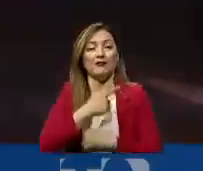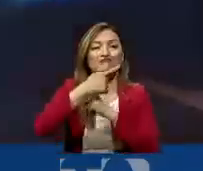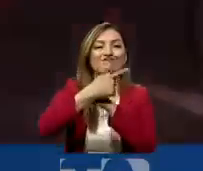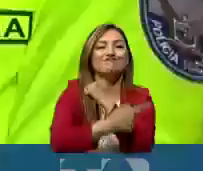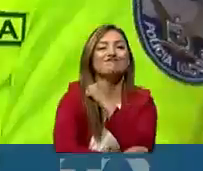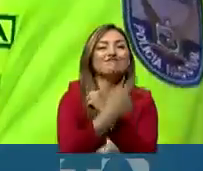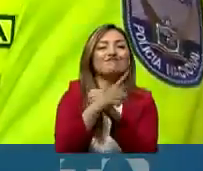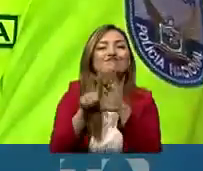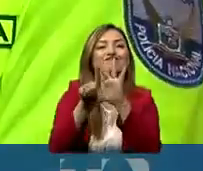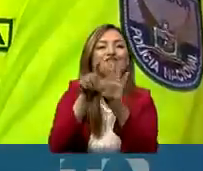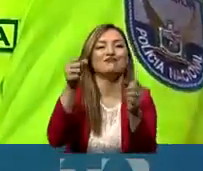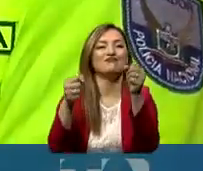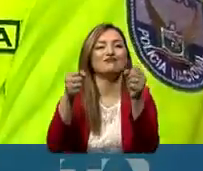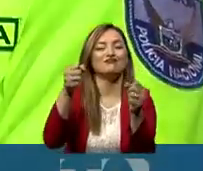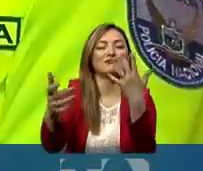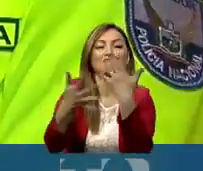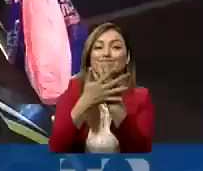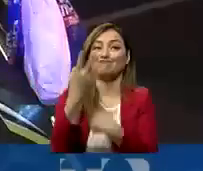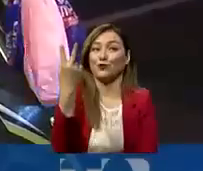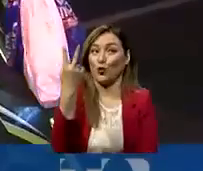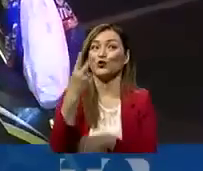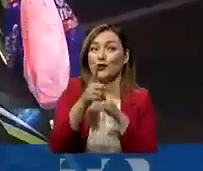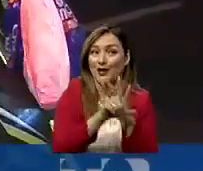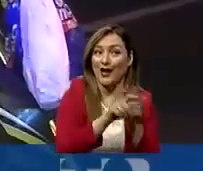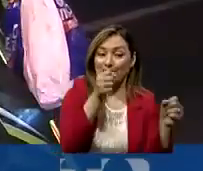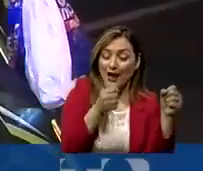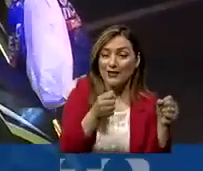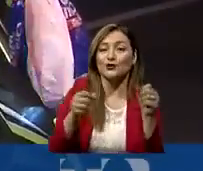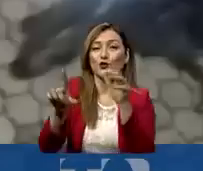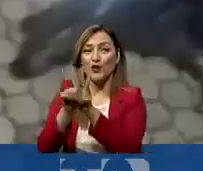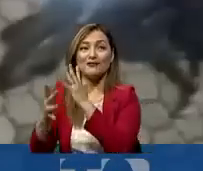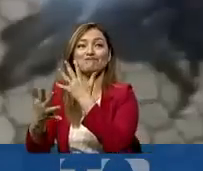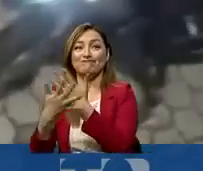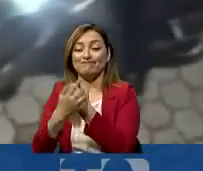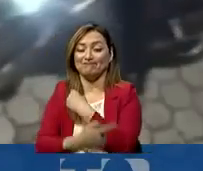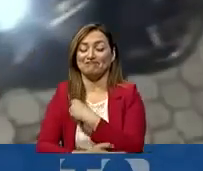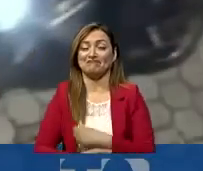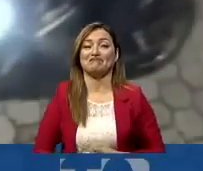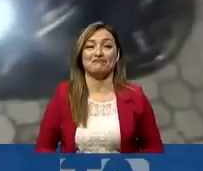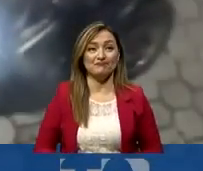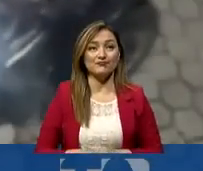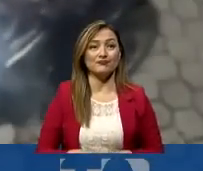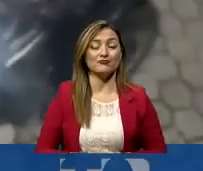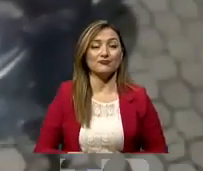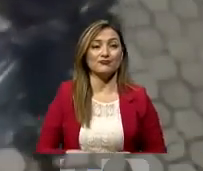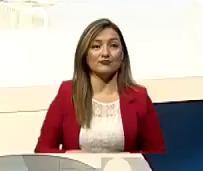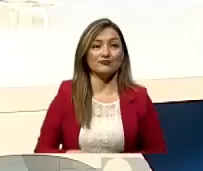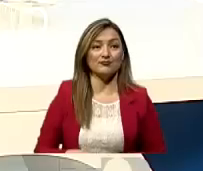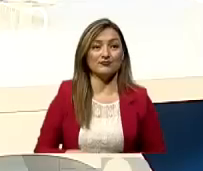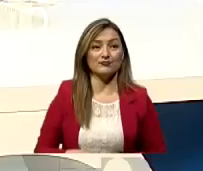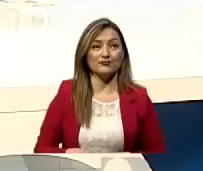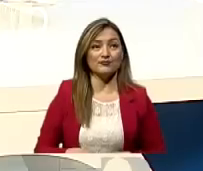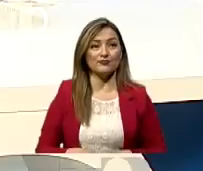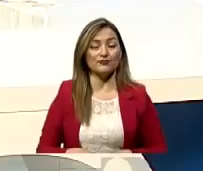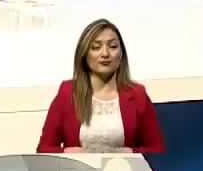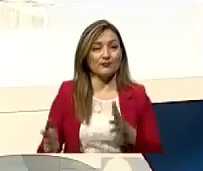la ley de tránsito y el Código Orgánico Integral Penal, según sea el caso. En Quito, Freddy Paredes, 24 horas.